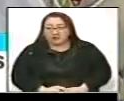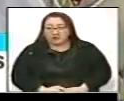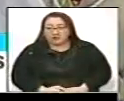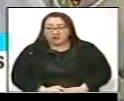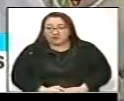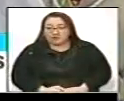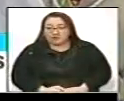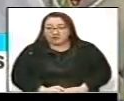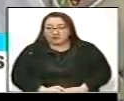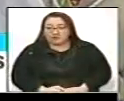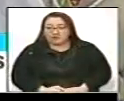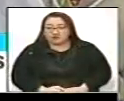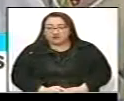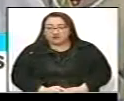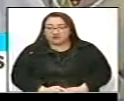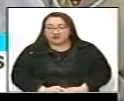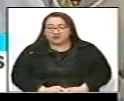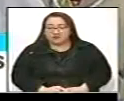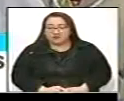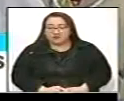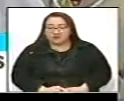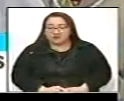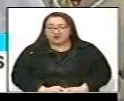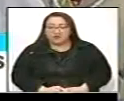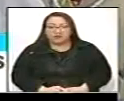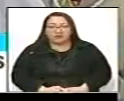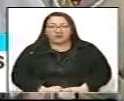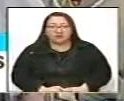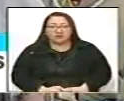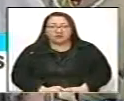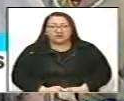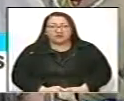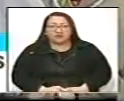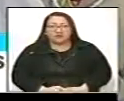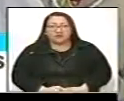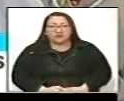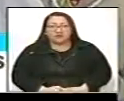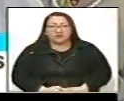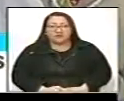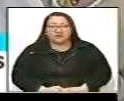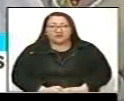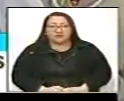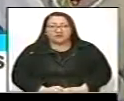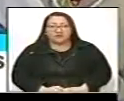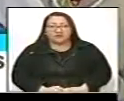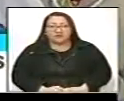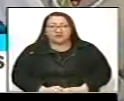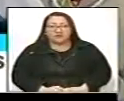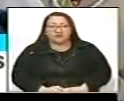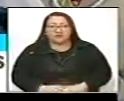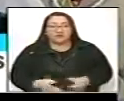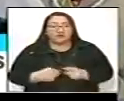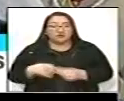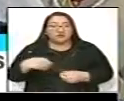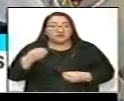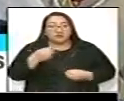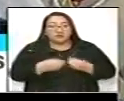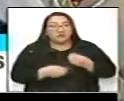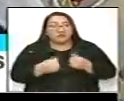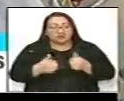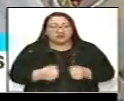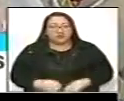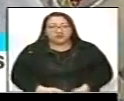parece central y fundamental. Entonces, el aporte de ustedes me parece a mí